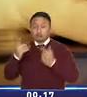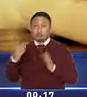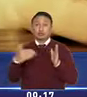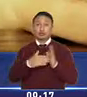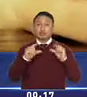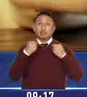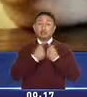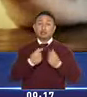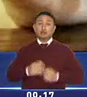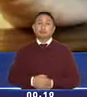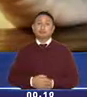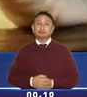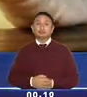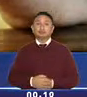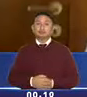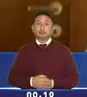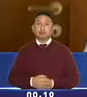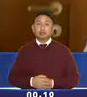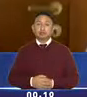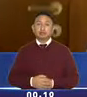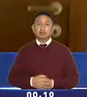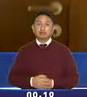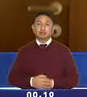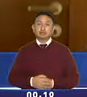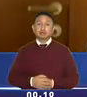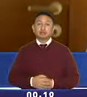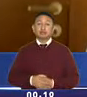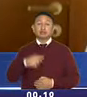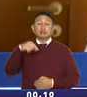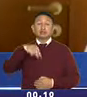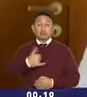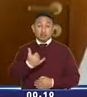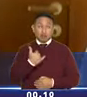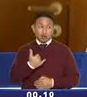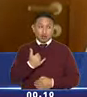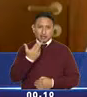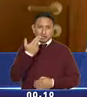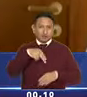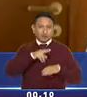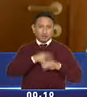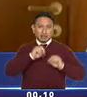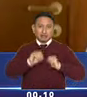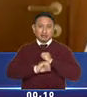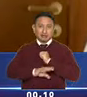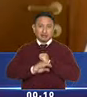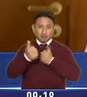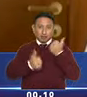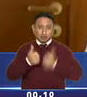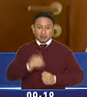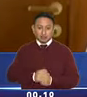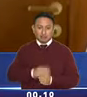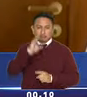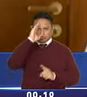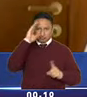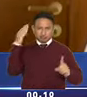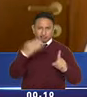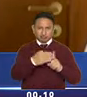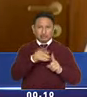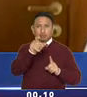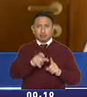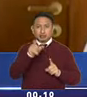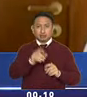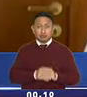partidos y candidatos rivales. Este es un recurso que se ha vuelto muy común en toda campaña política, con el objetivo de